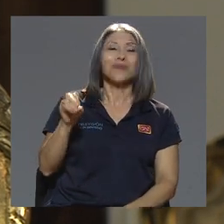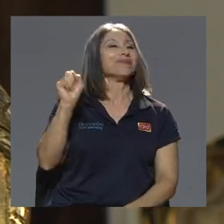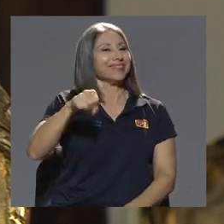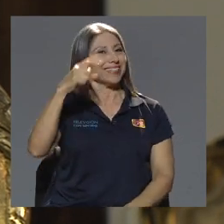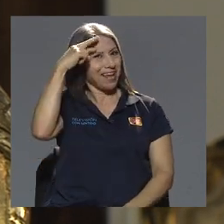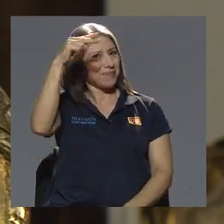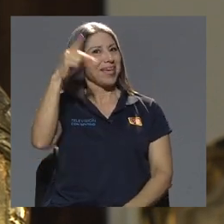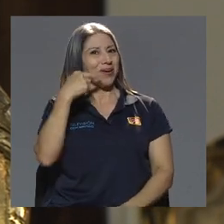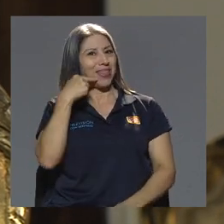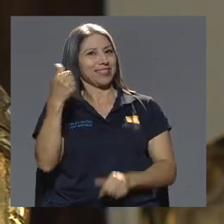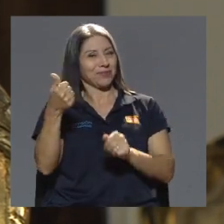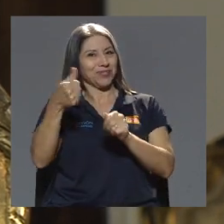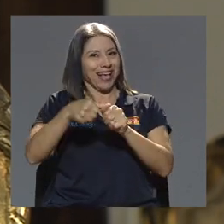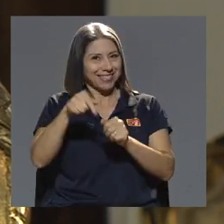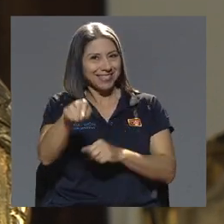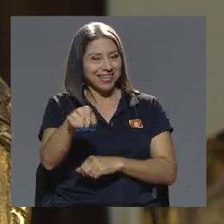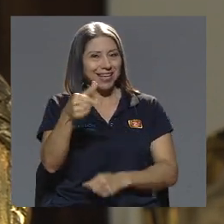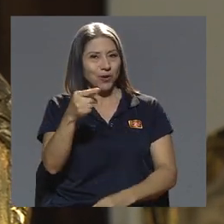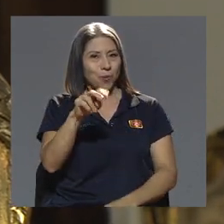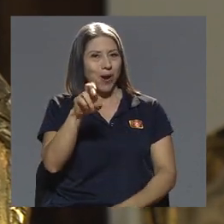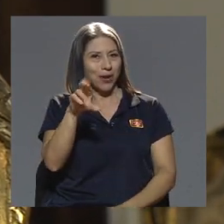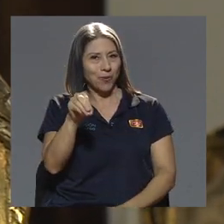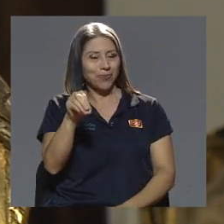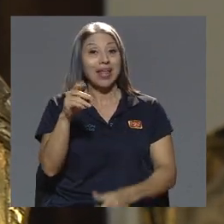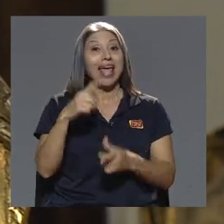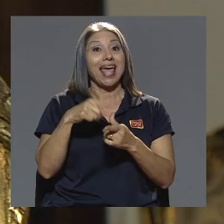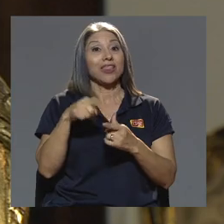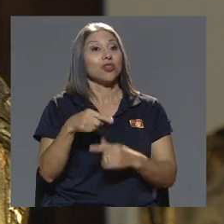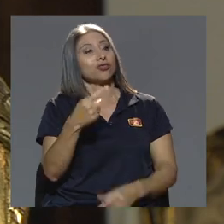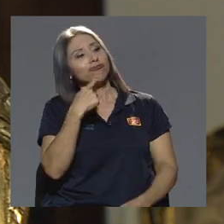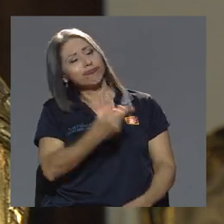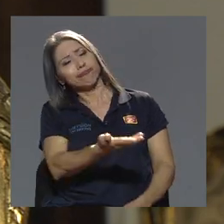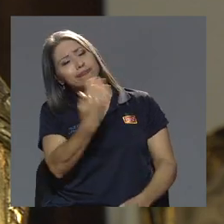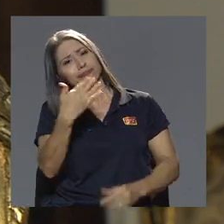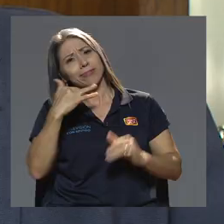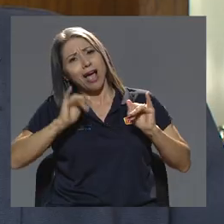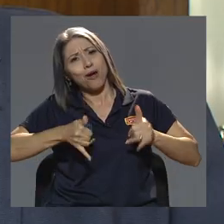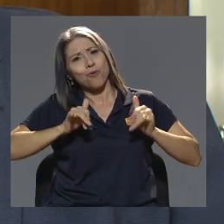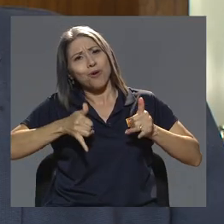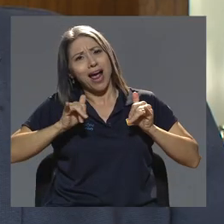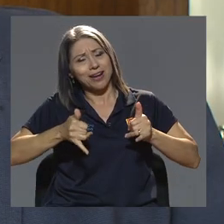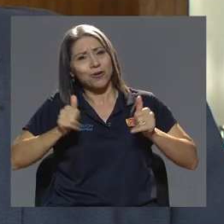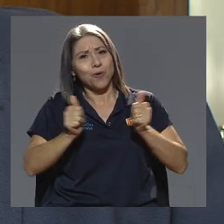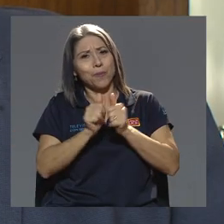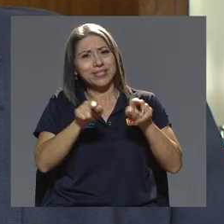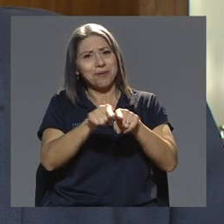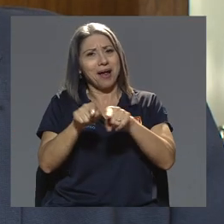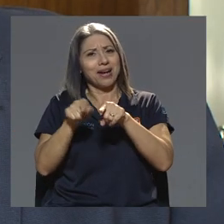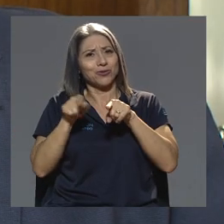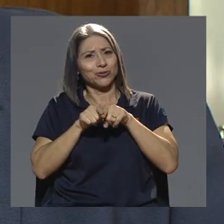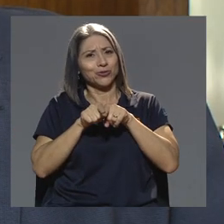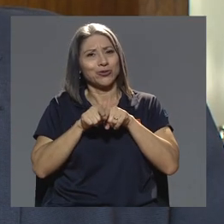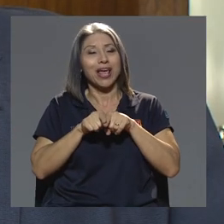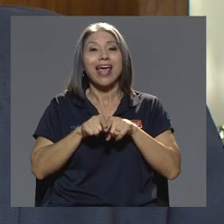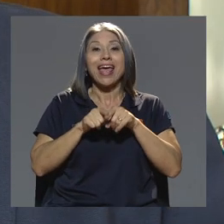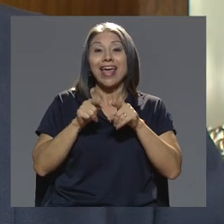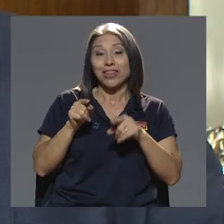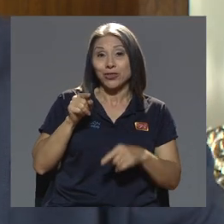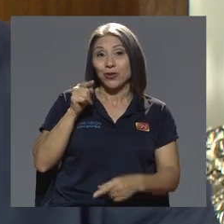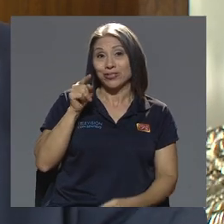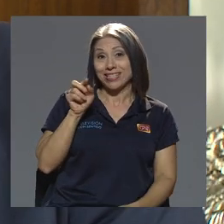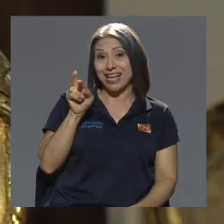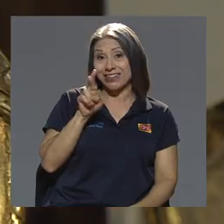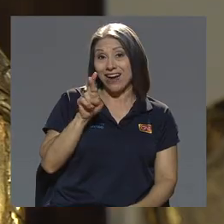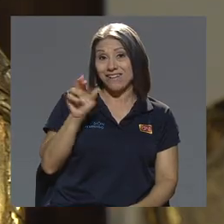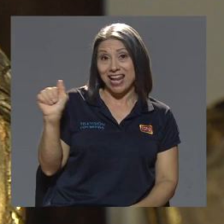le decían el güero. Entonces lo invitaron a pasar a que jugara con mis hermanos, Entonces Rafael Ángel llega a